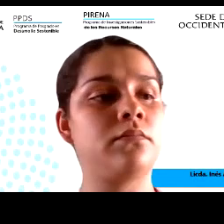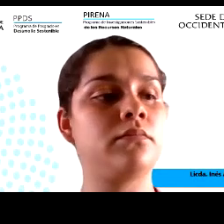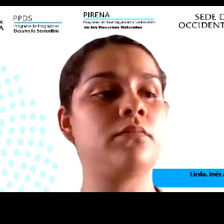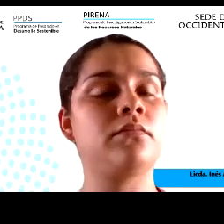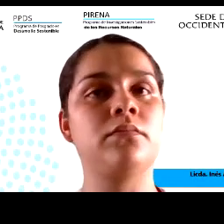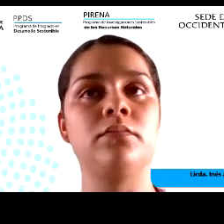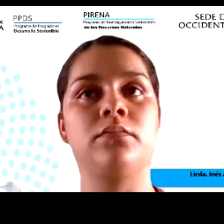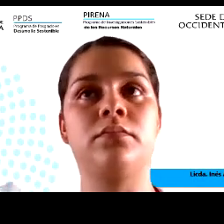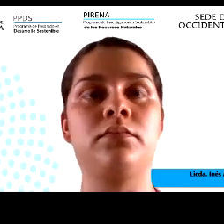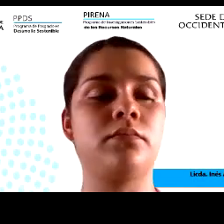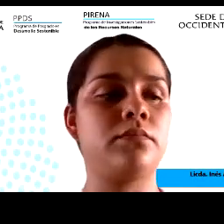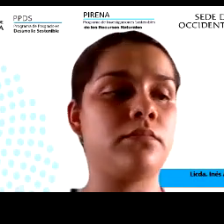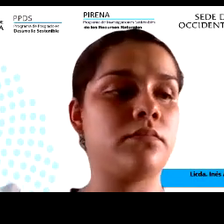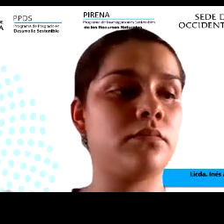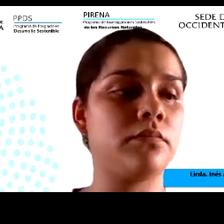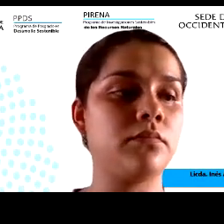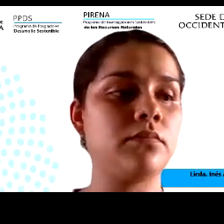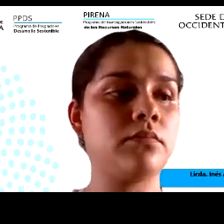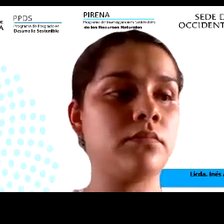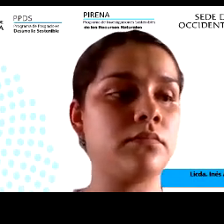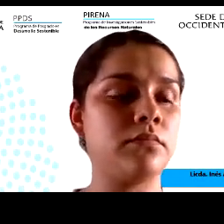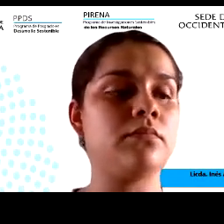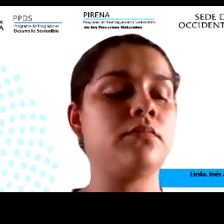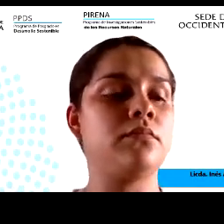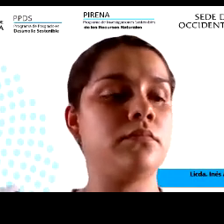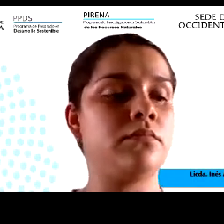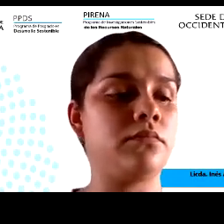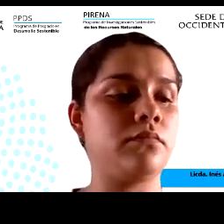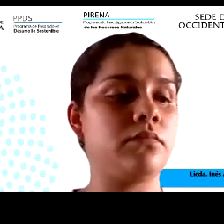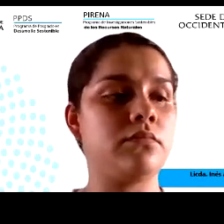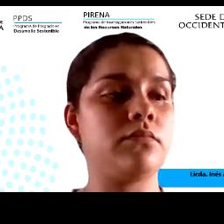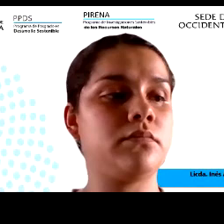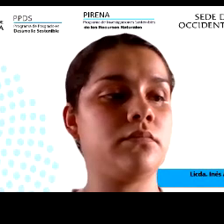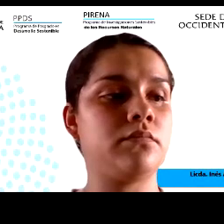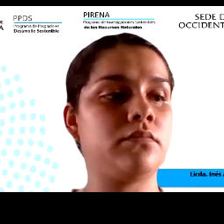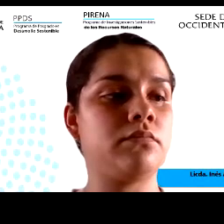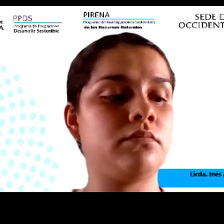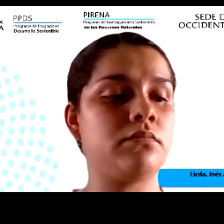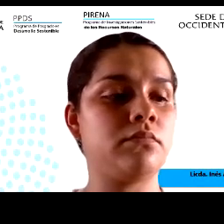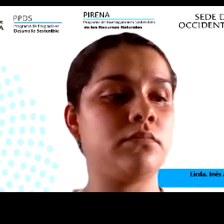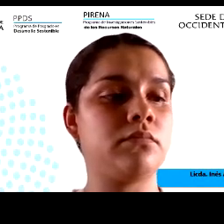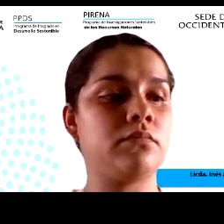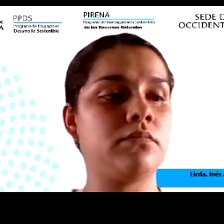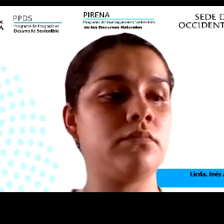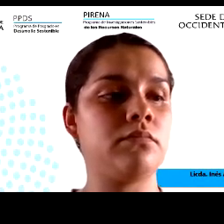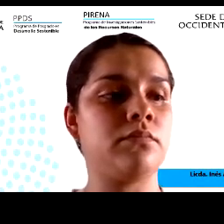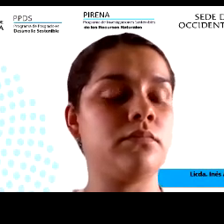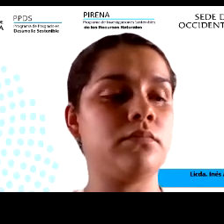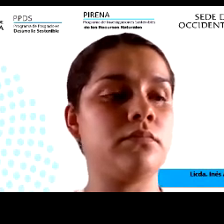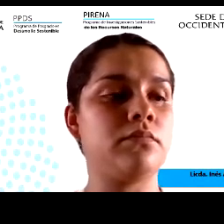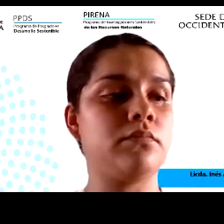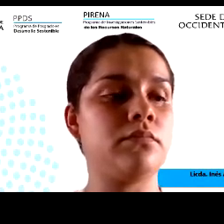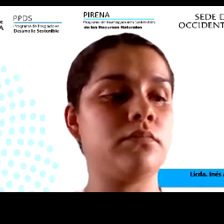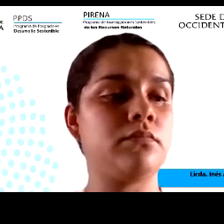hay ruidos de las perforaciones que, bueno, son realmente bajos, eh,